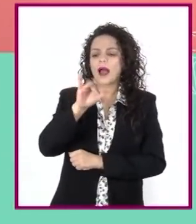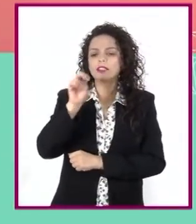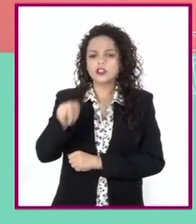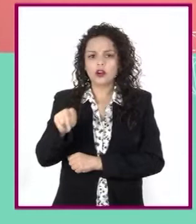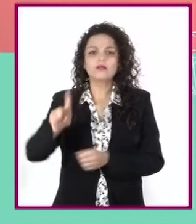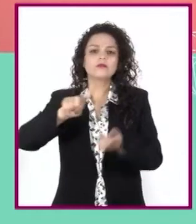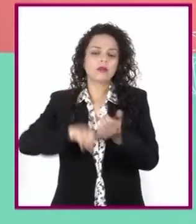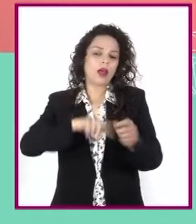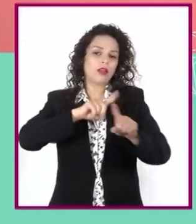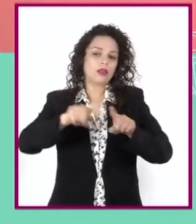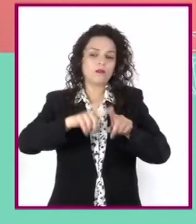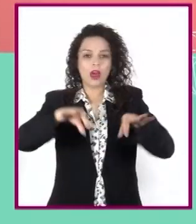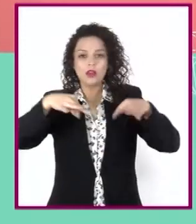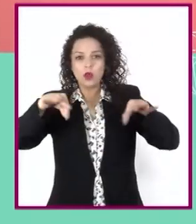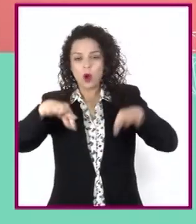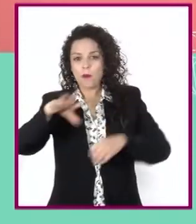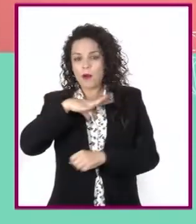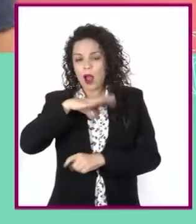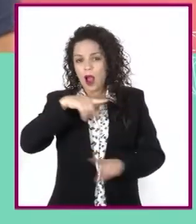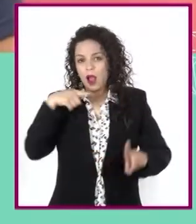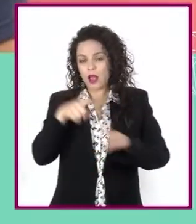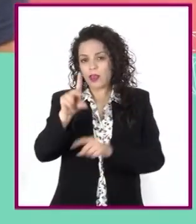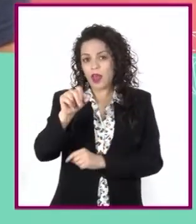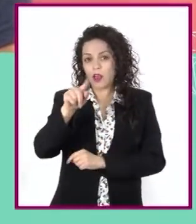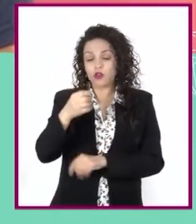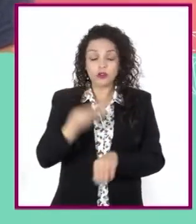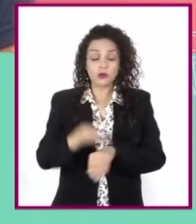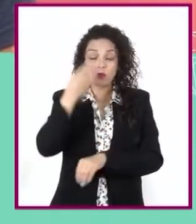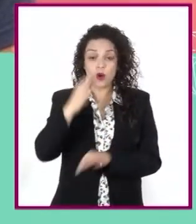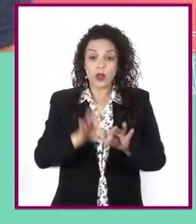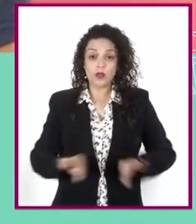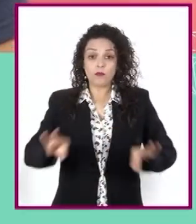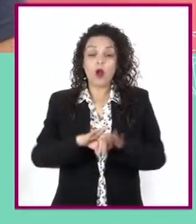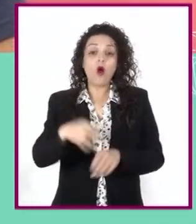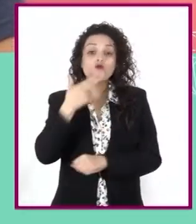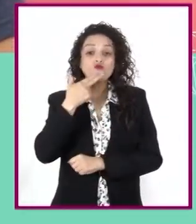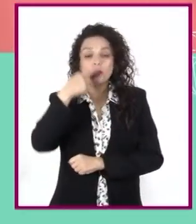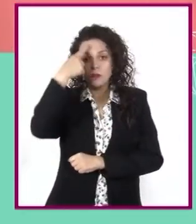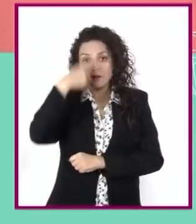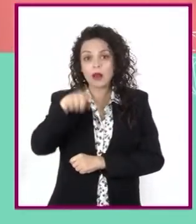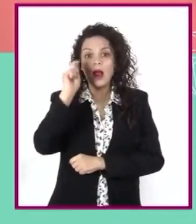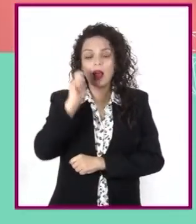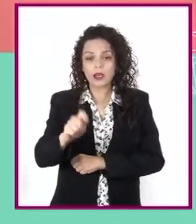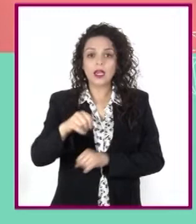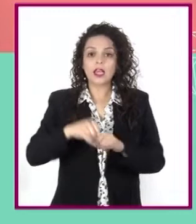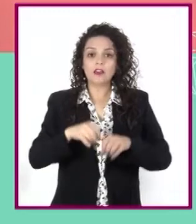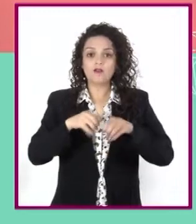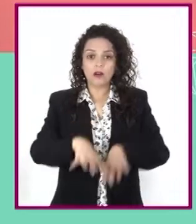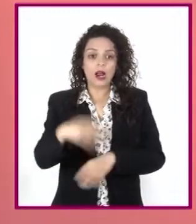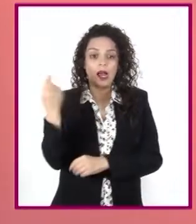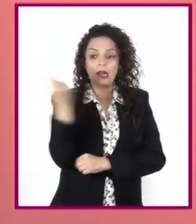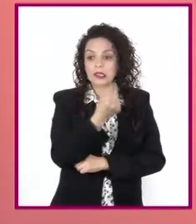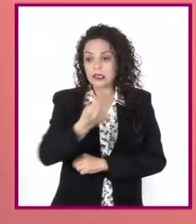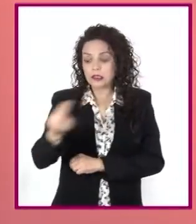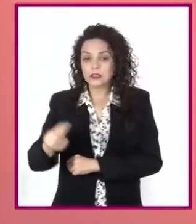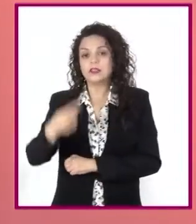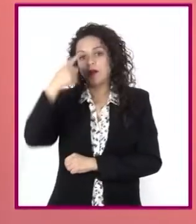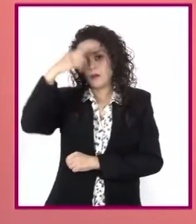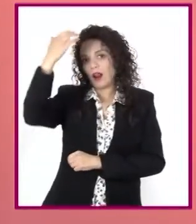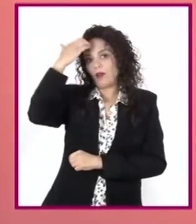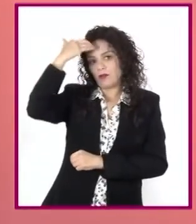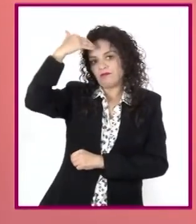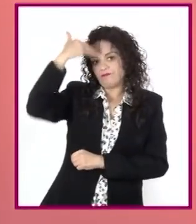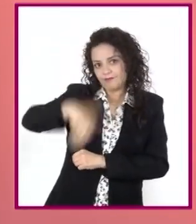de documentos que contienen datos útiles para satisfacer una demanda de información o conocimiento.